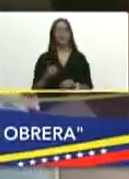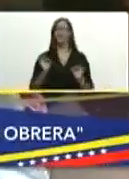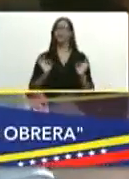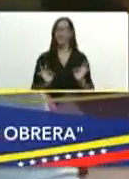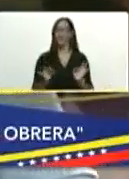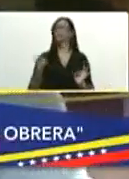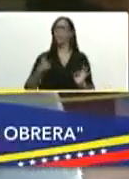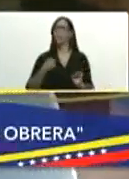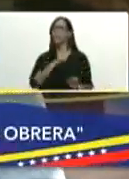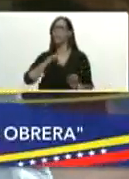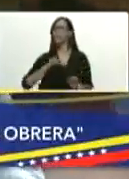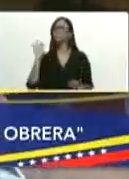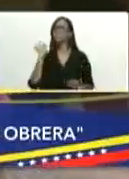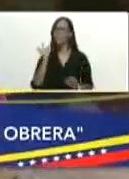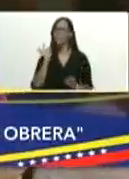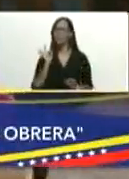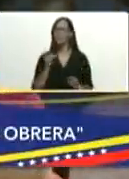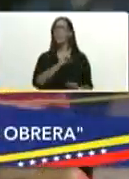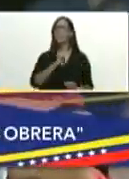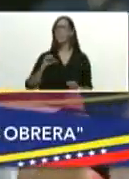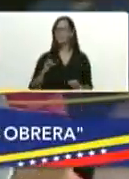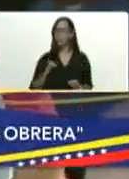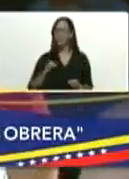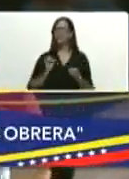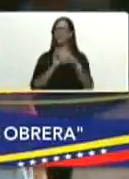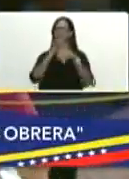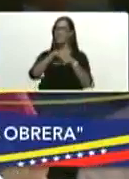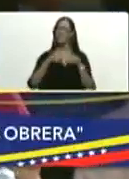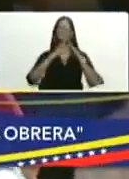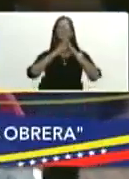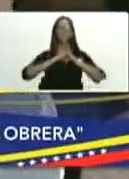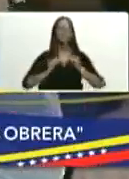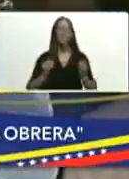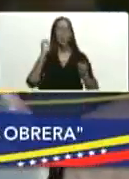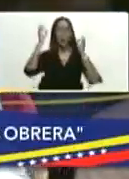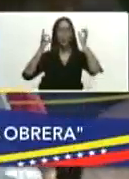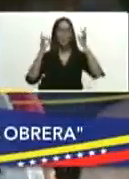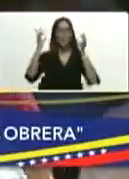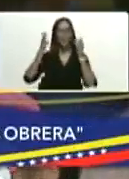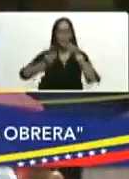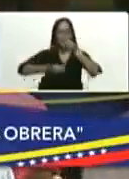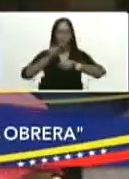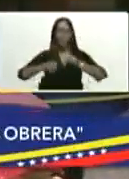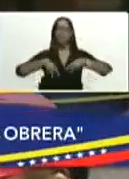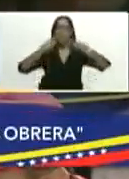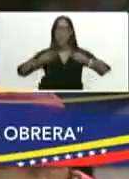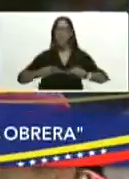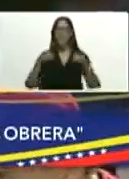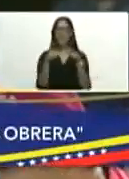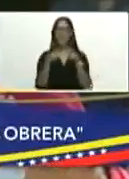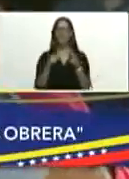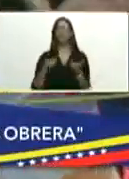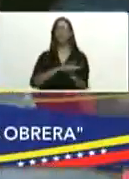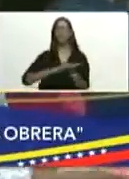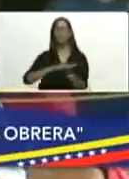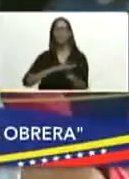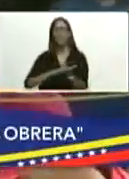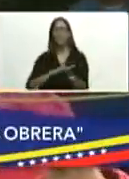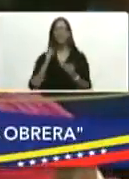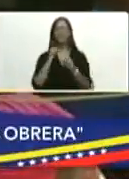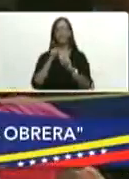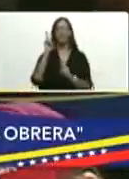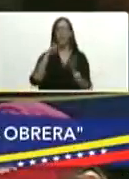nuestra exposición personal de plantaguri de todos los inventos y de todos los equipos que hemos venido recuperando desde